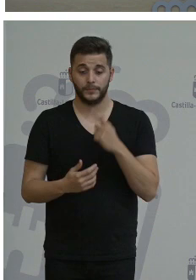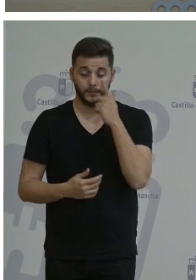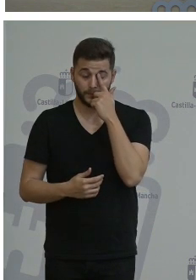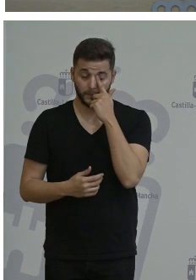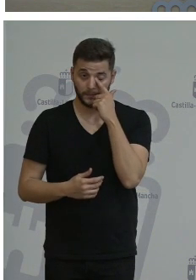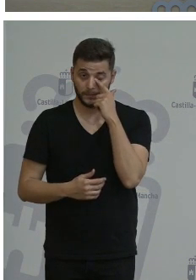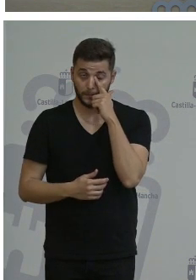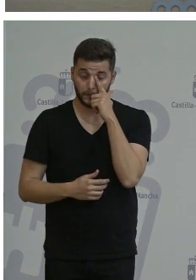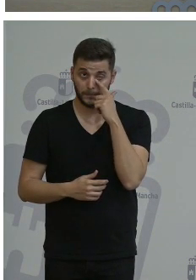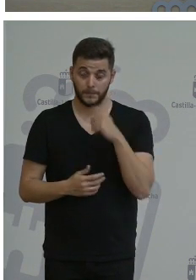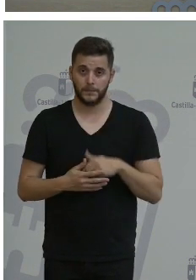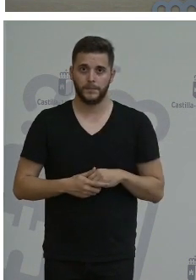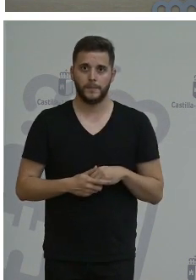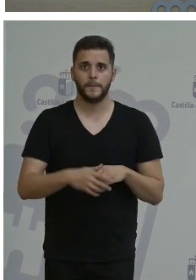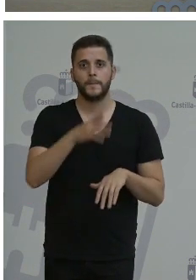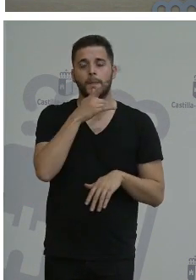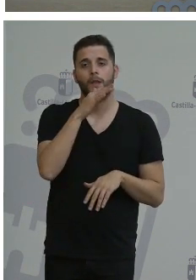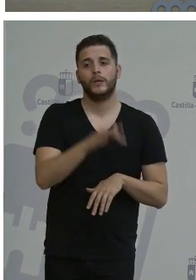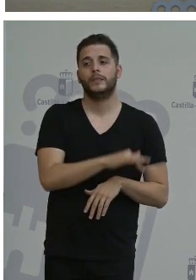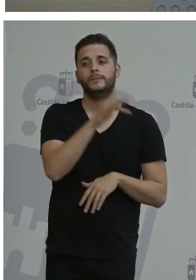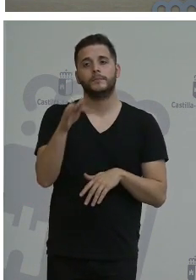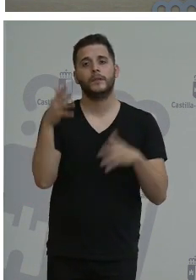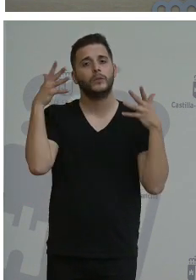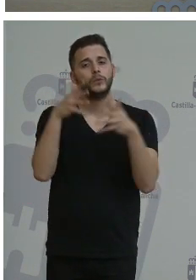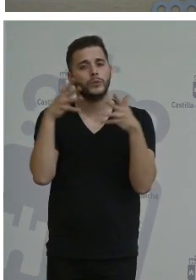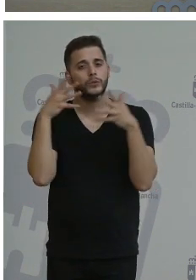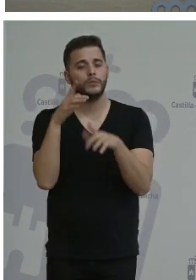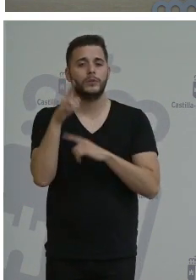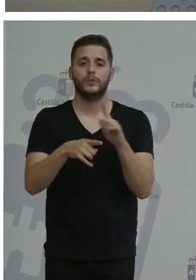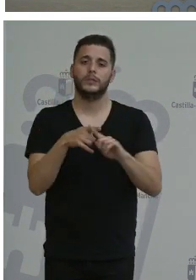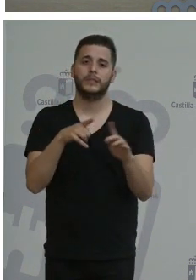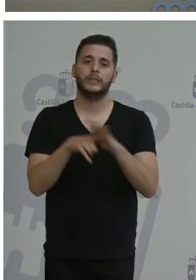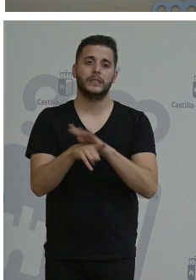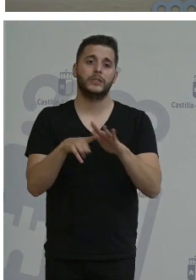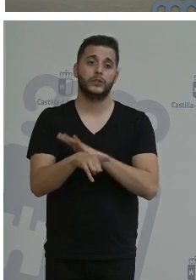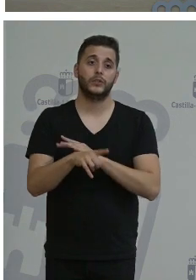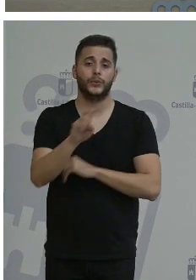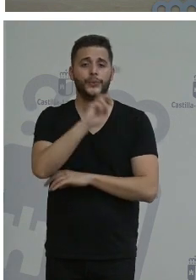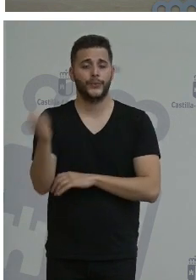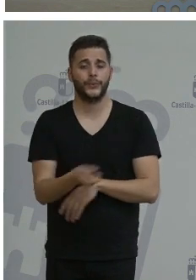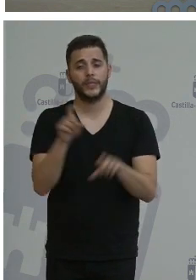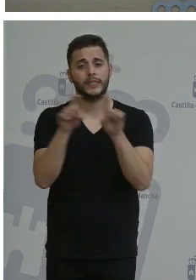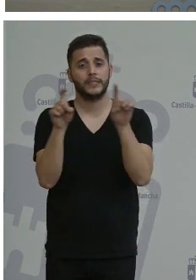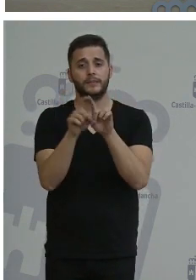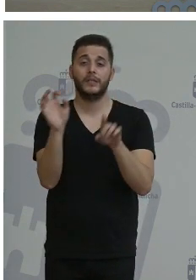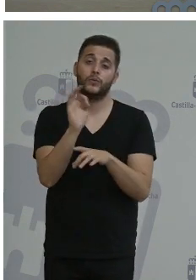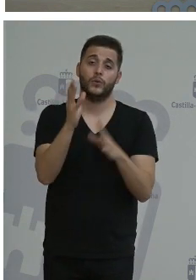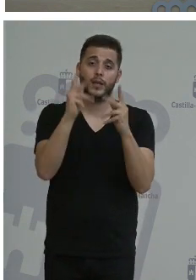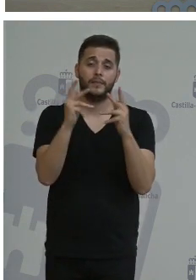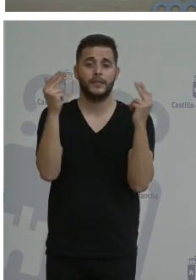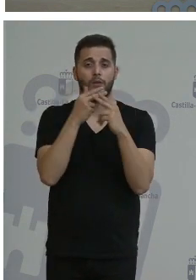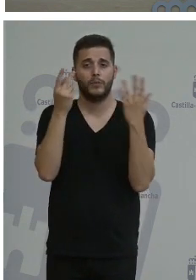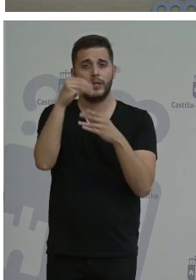Damos algunas recomendaciones para mejorar la gestión de la diversidad en las empresas o las administraciones